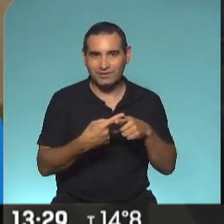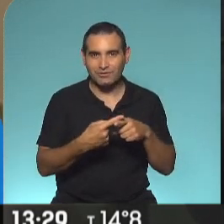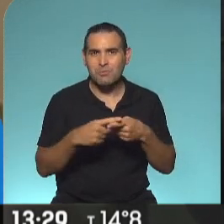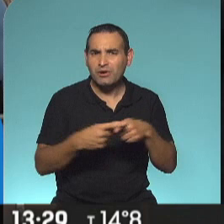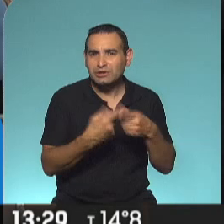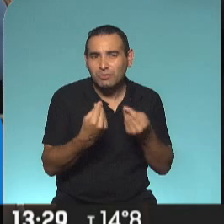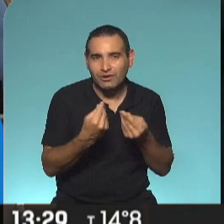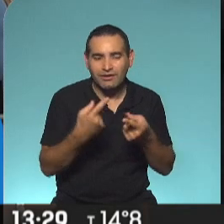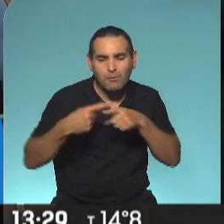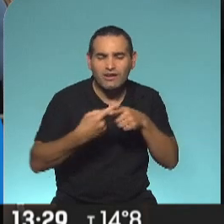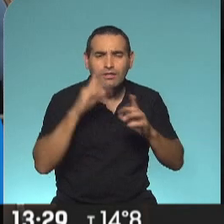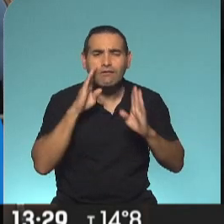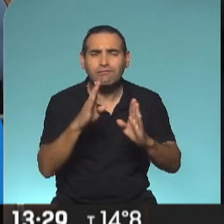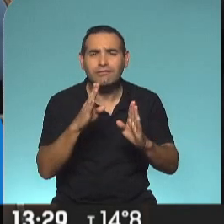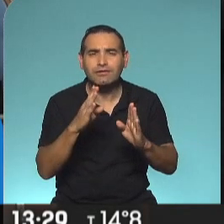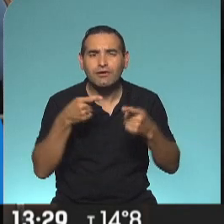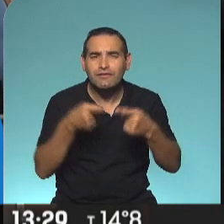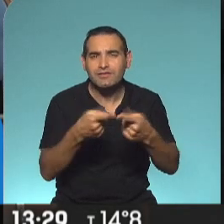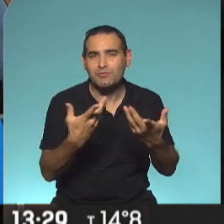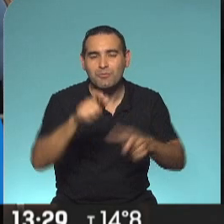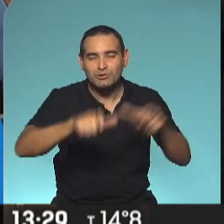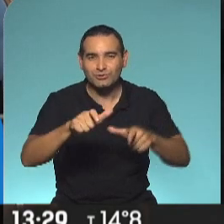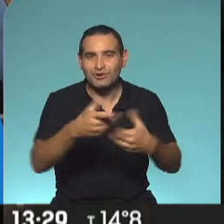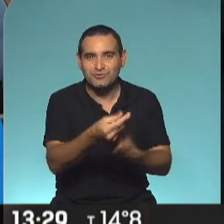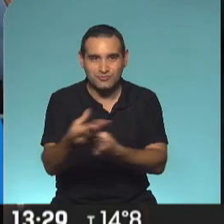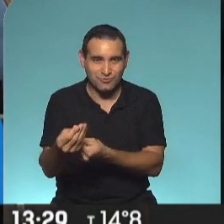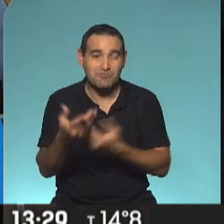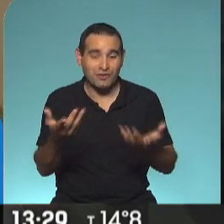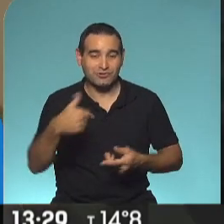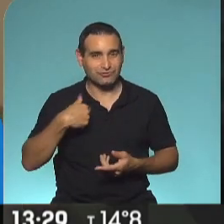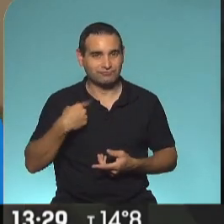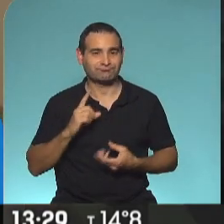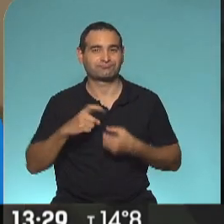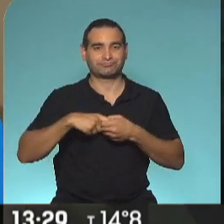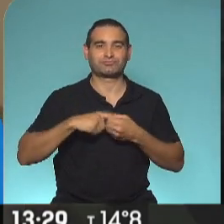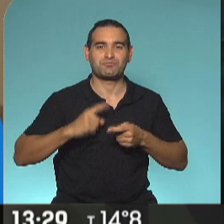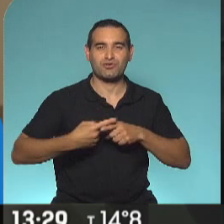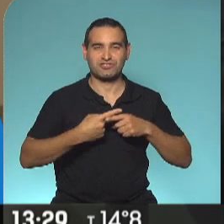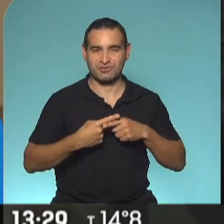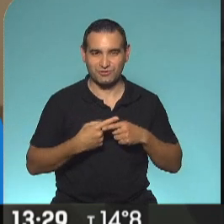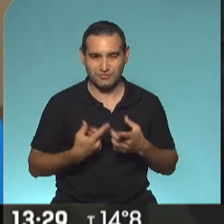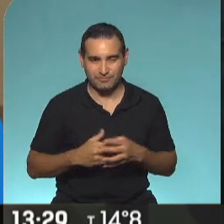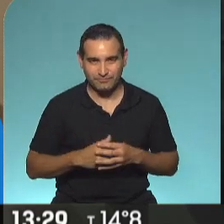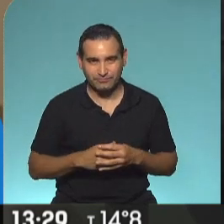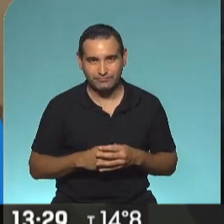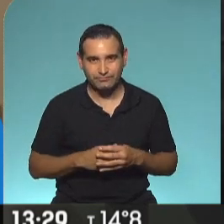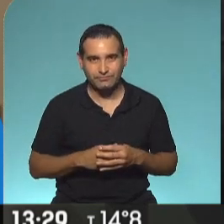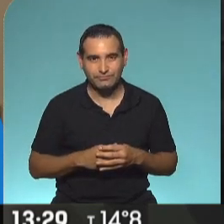importa. Por eso abrazamos la política. Entonces, yo digo,